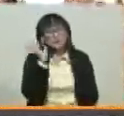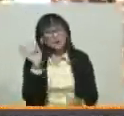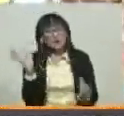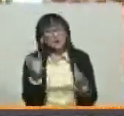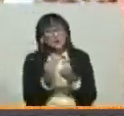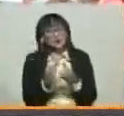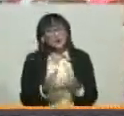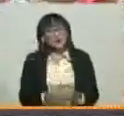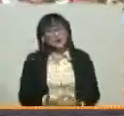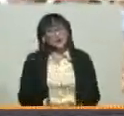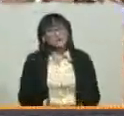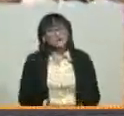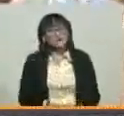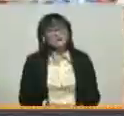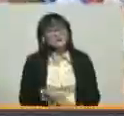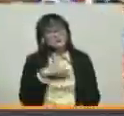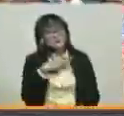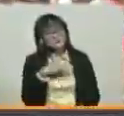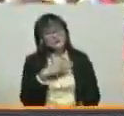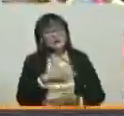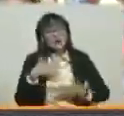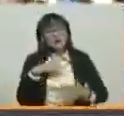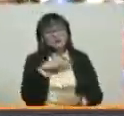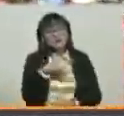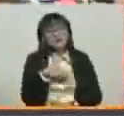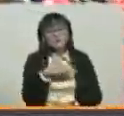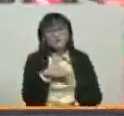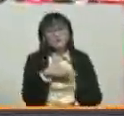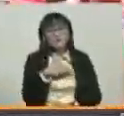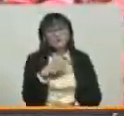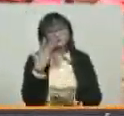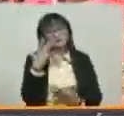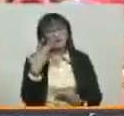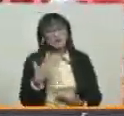mujeres, las misiones y grandes misiones.